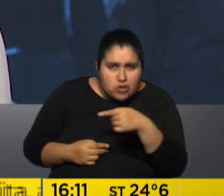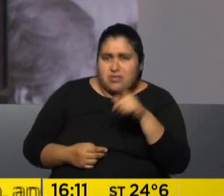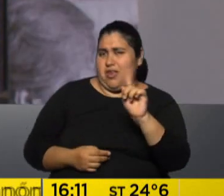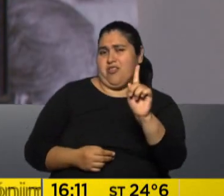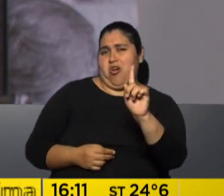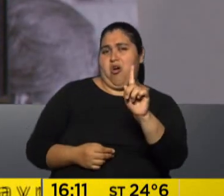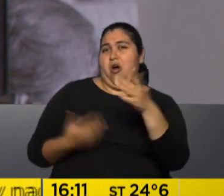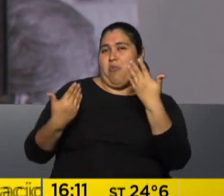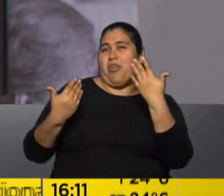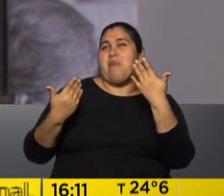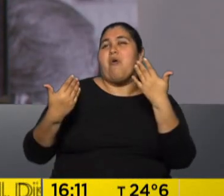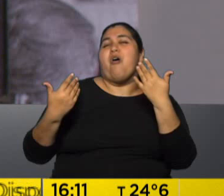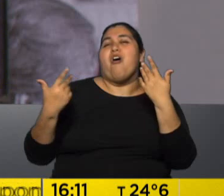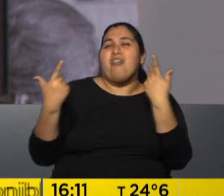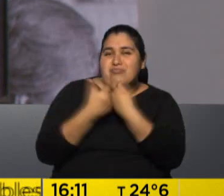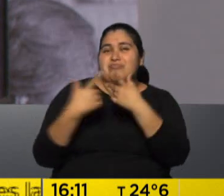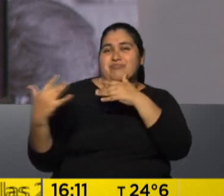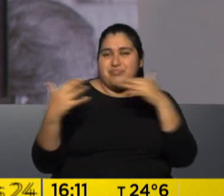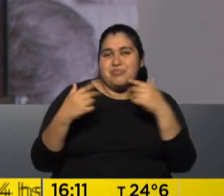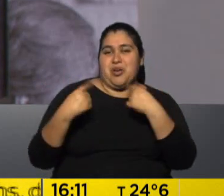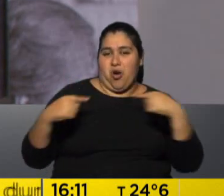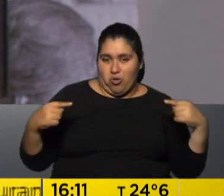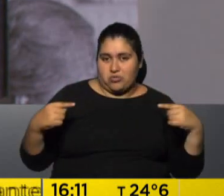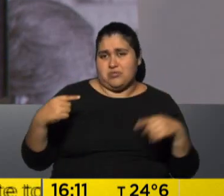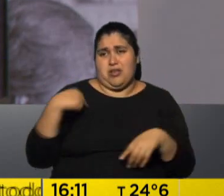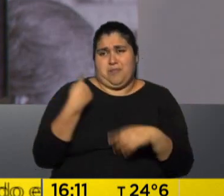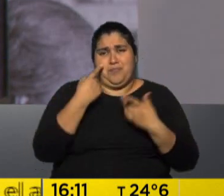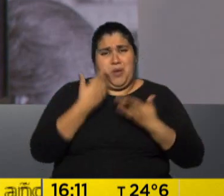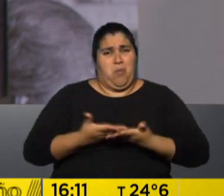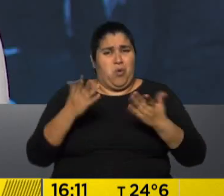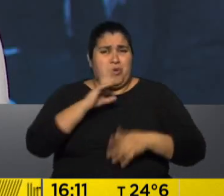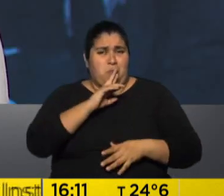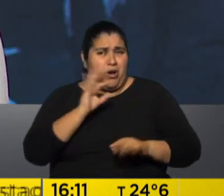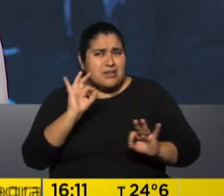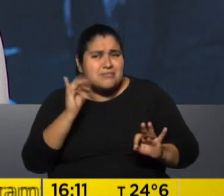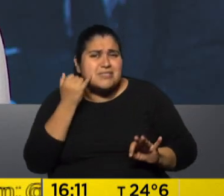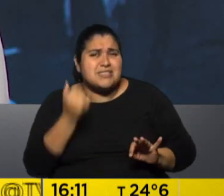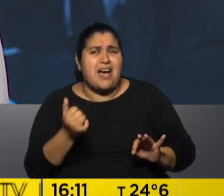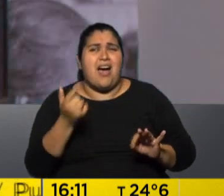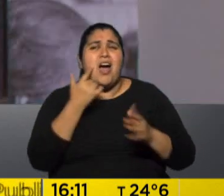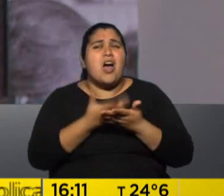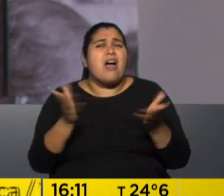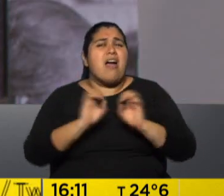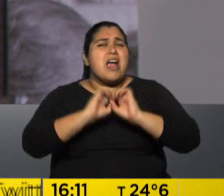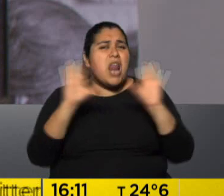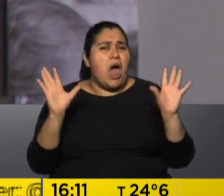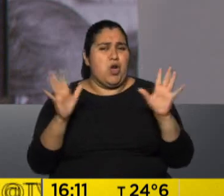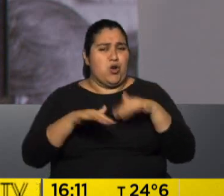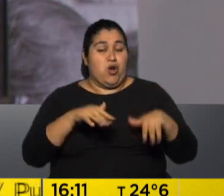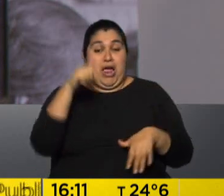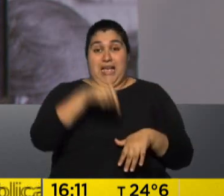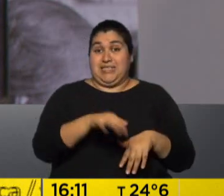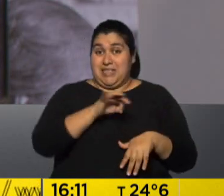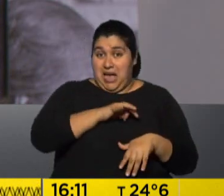pero no enemigas. Esto es un deporte que ya las mujeres han demostrado que tienen claras habilidades y aptitudes. Y este año, sin